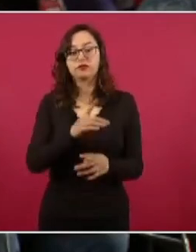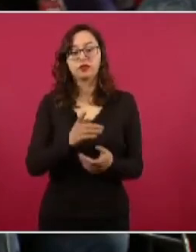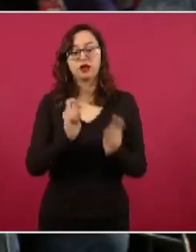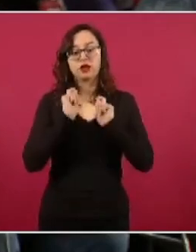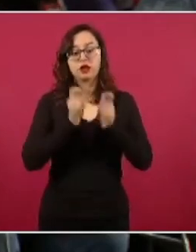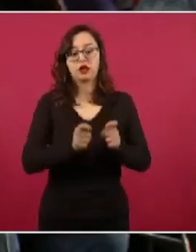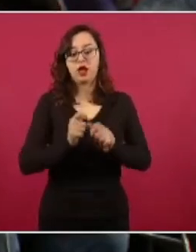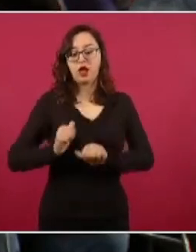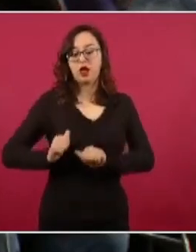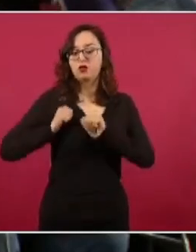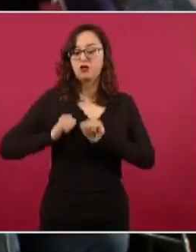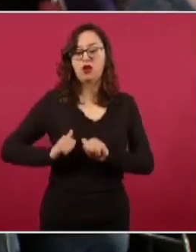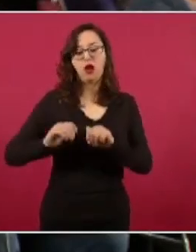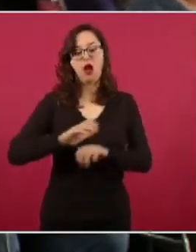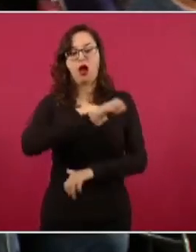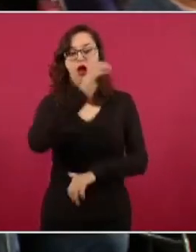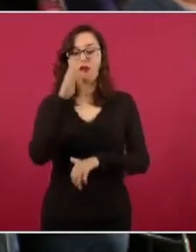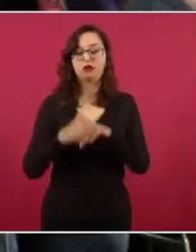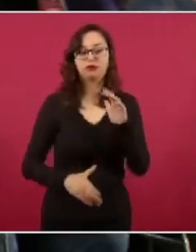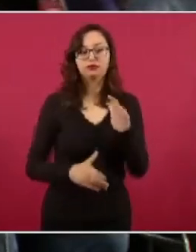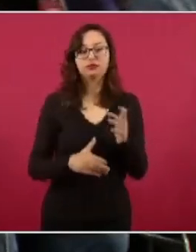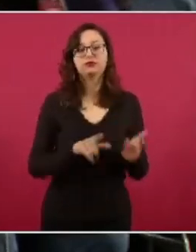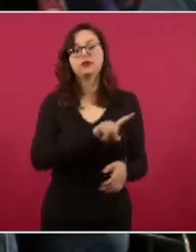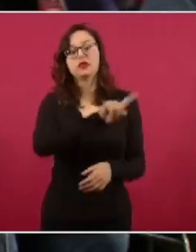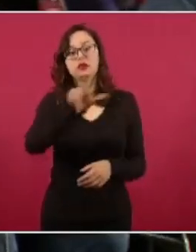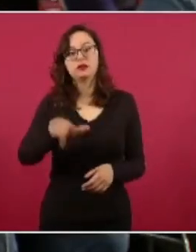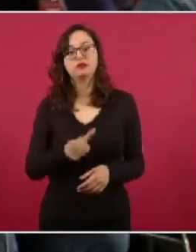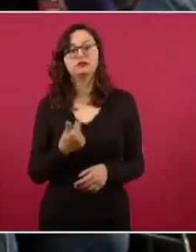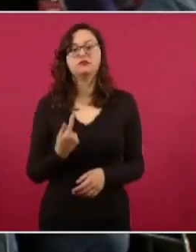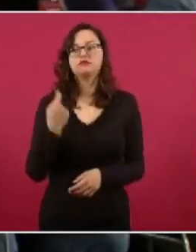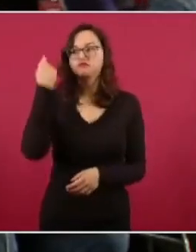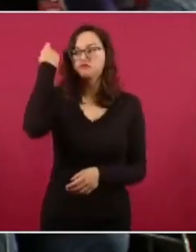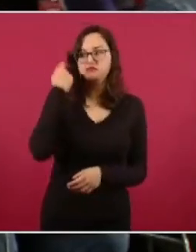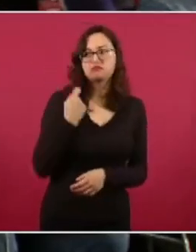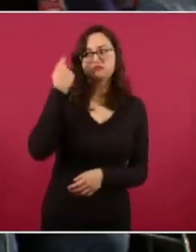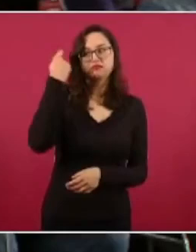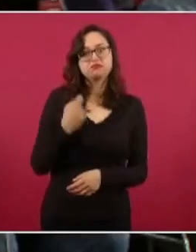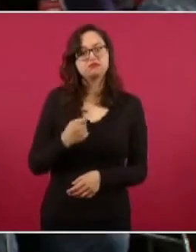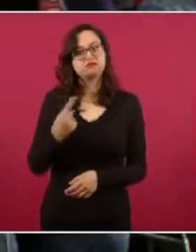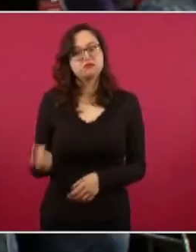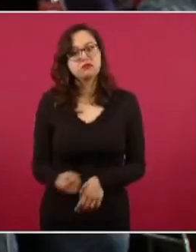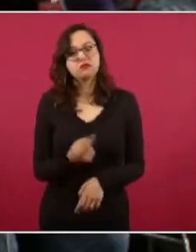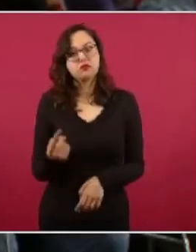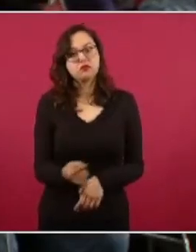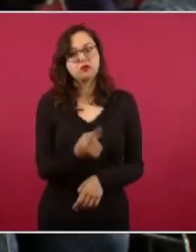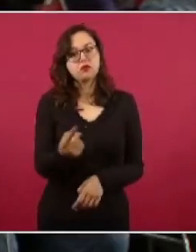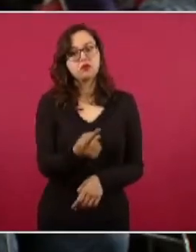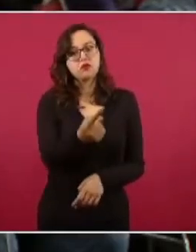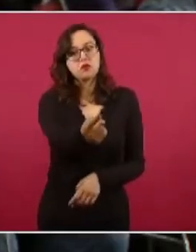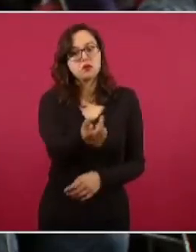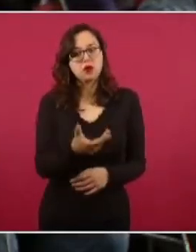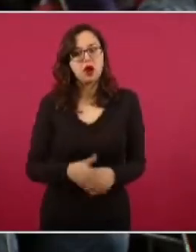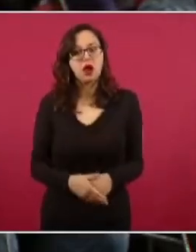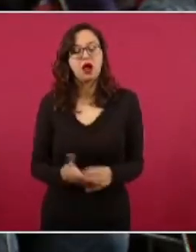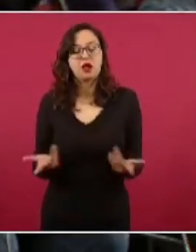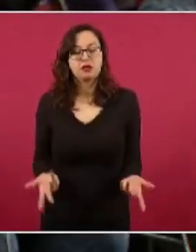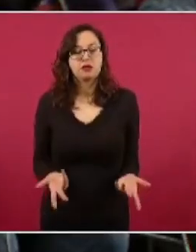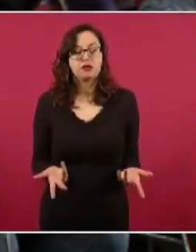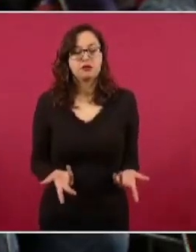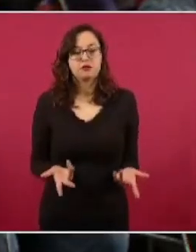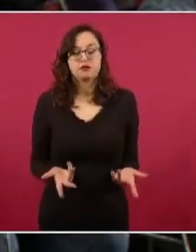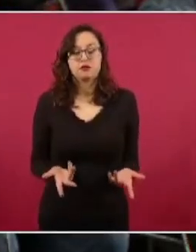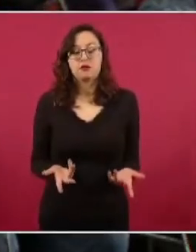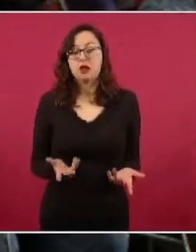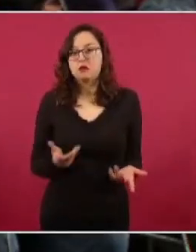a esta pensión vitalicia, algo que ya se había quitado a los expresidentes y que el expresidente Ernesto Zedillo lo sigue cobrando del Banco